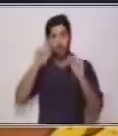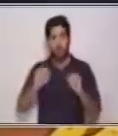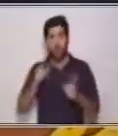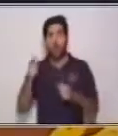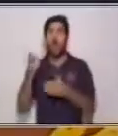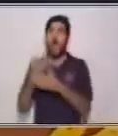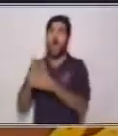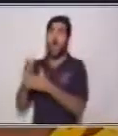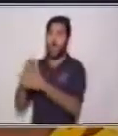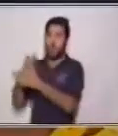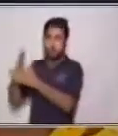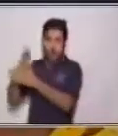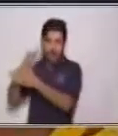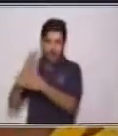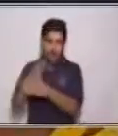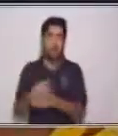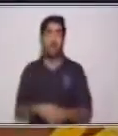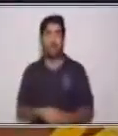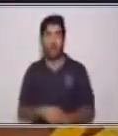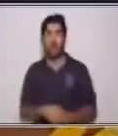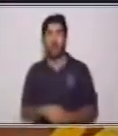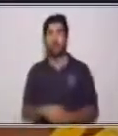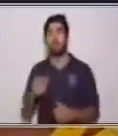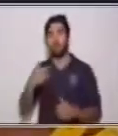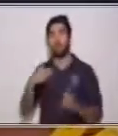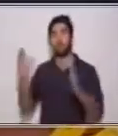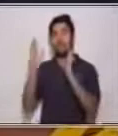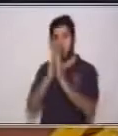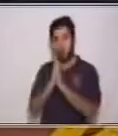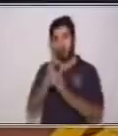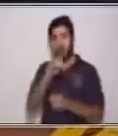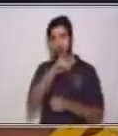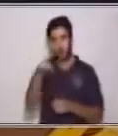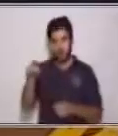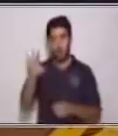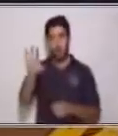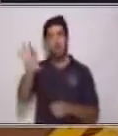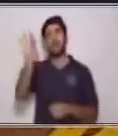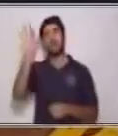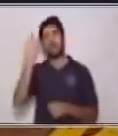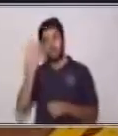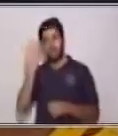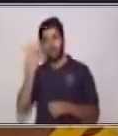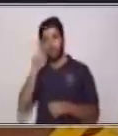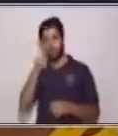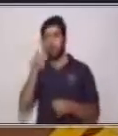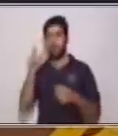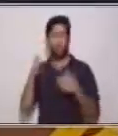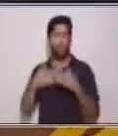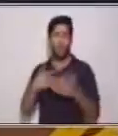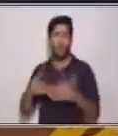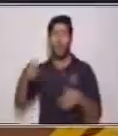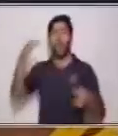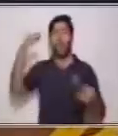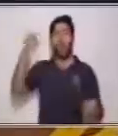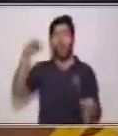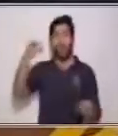compartiendo con ellos, te voy a invitar a que reúnas cualquier hoja de papel que